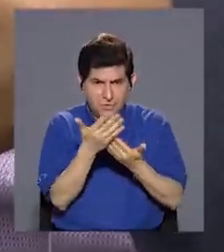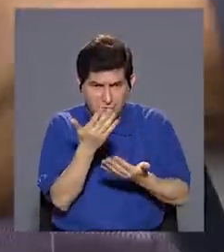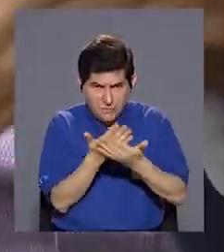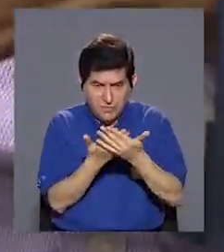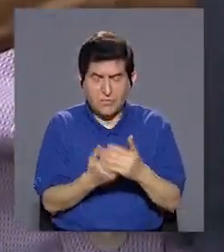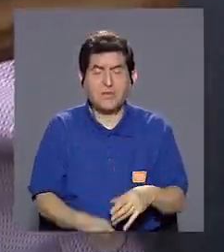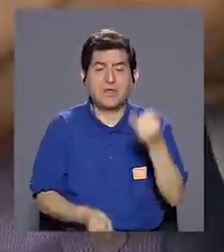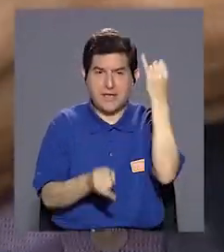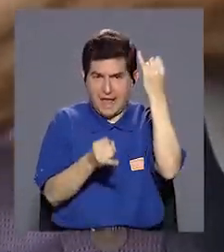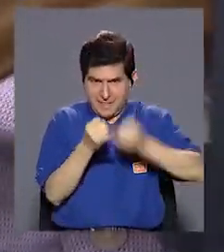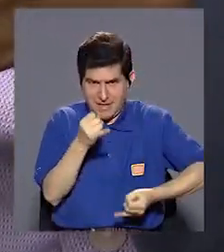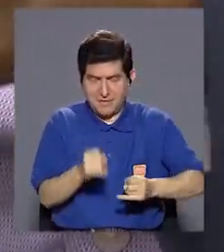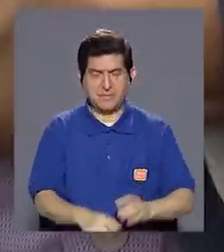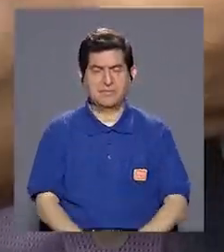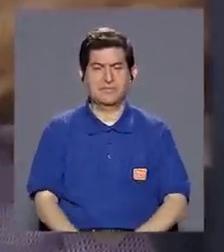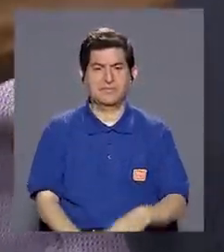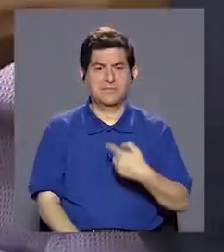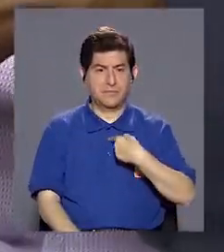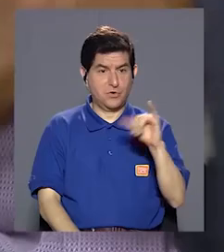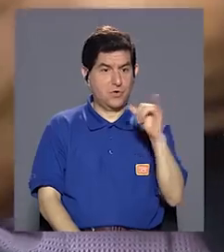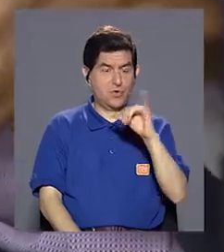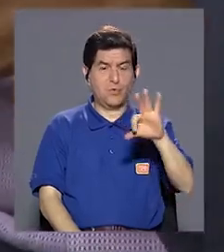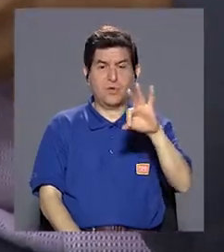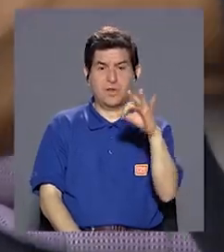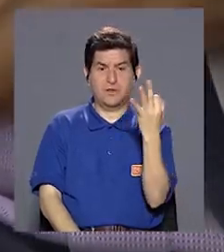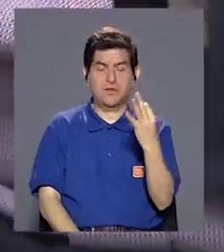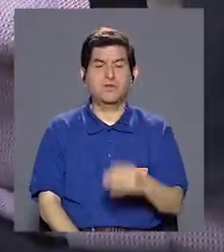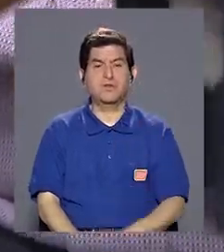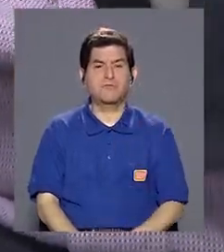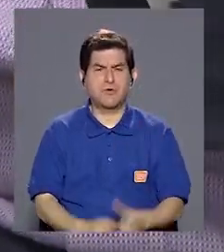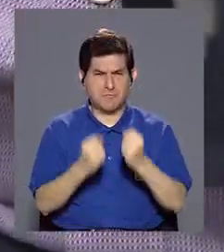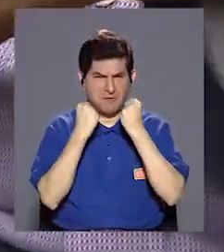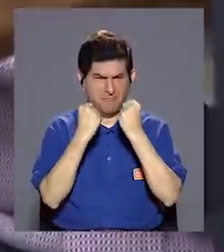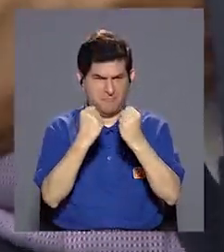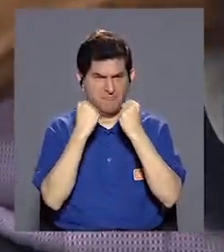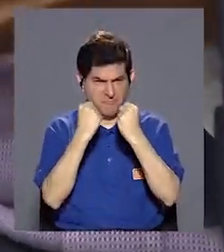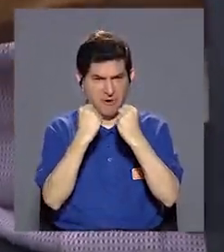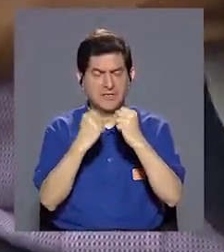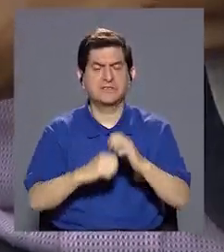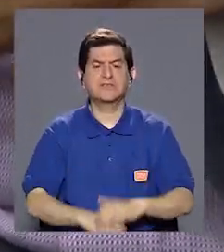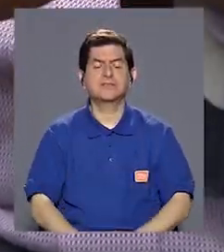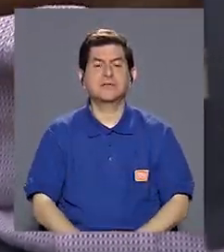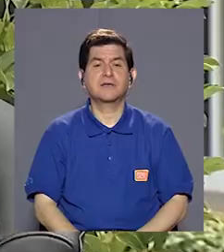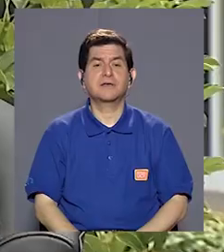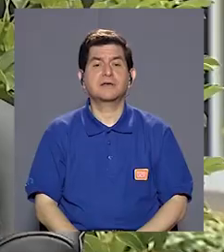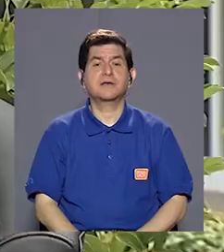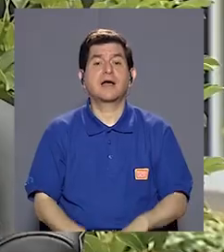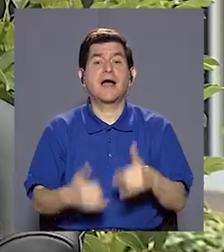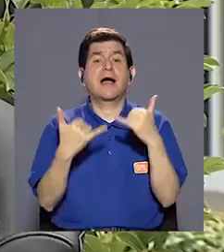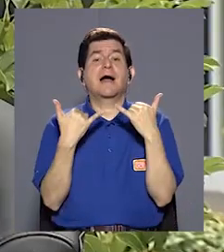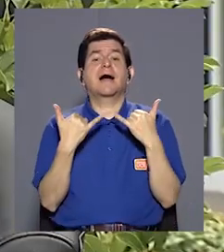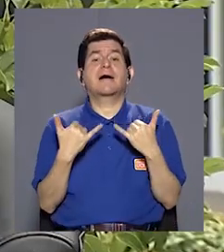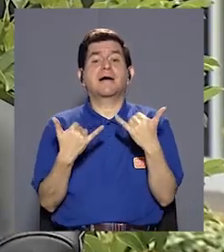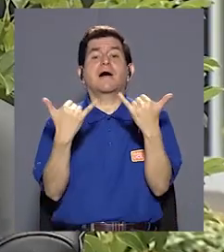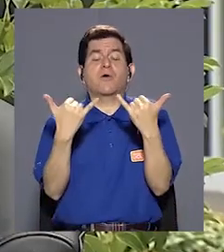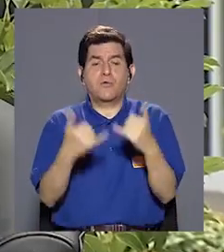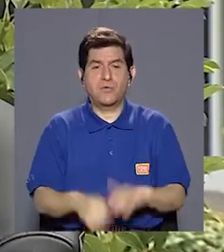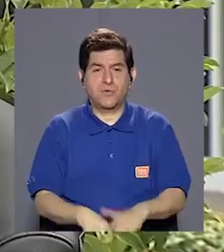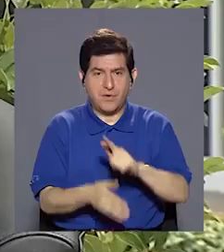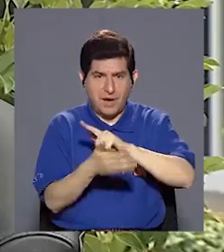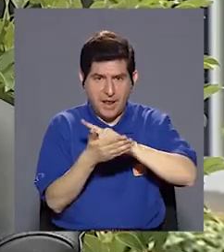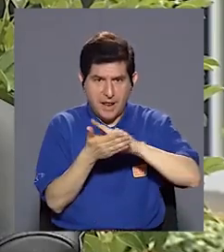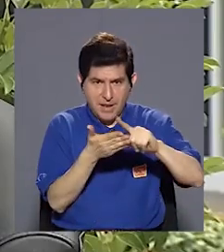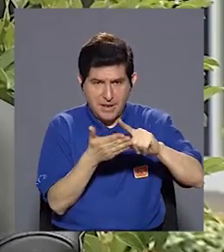Y una vez que yo termino acá, ¿verdad?, que lo hago también de manera bastante fuerte, ¿verdad?, voy a pasar entonces a